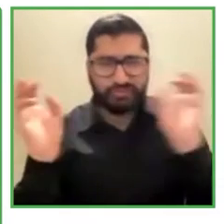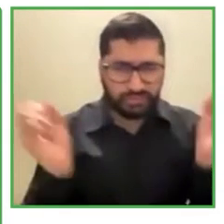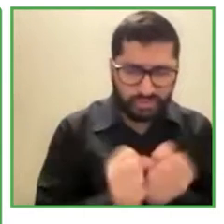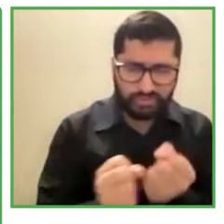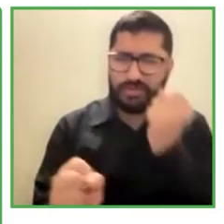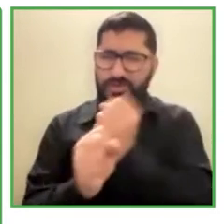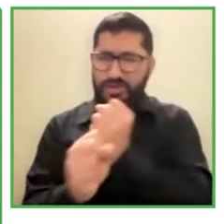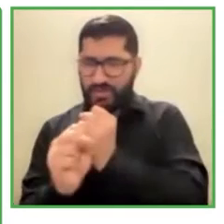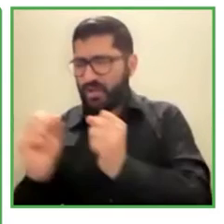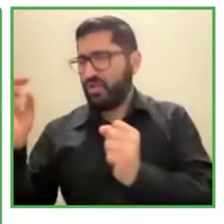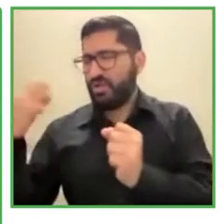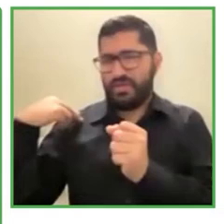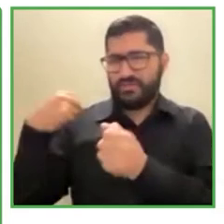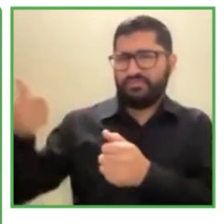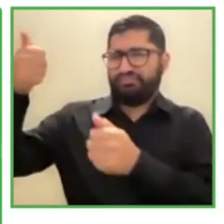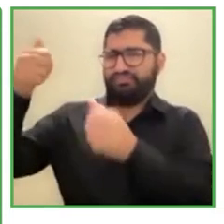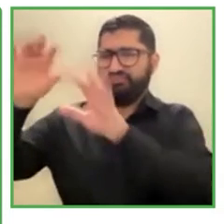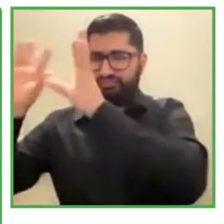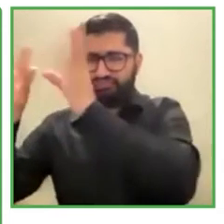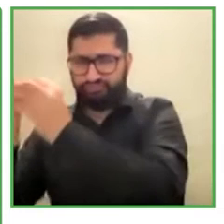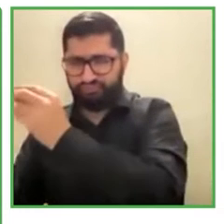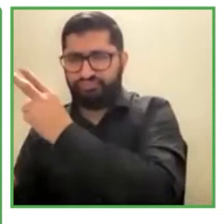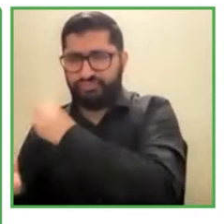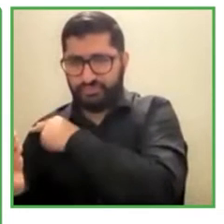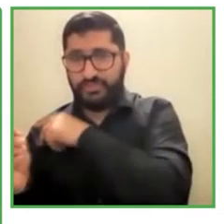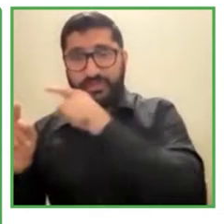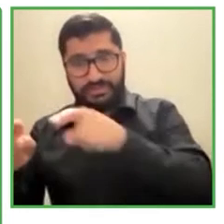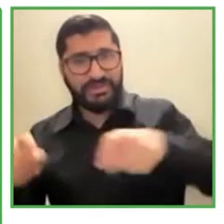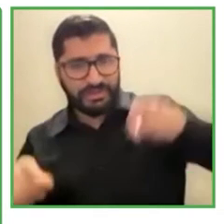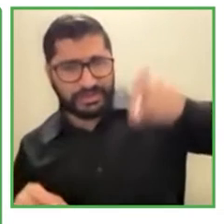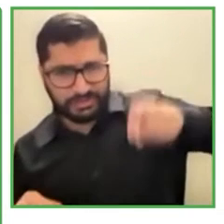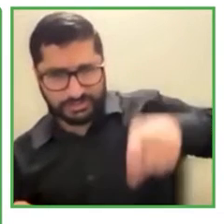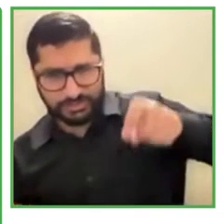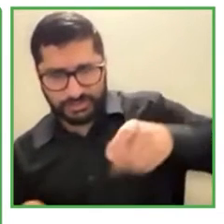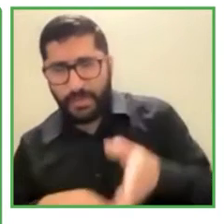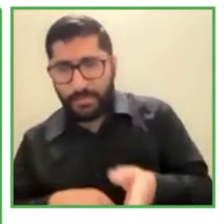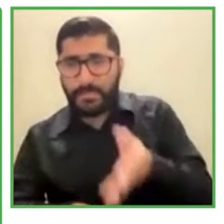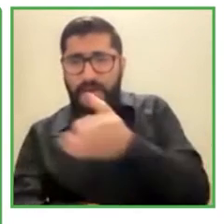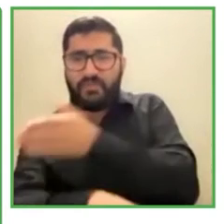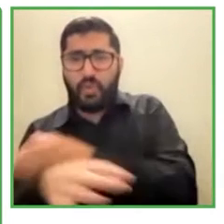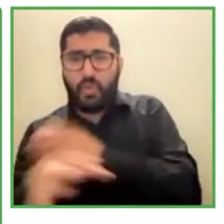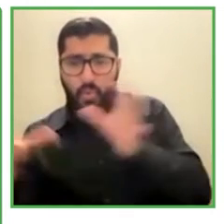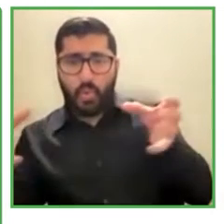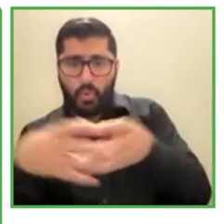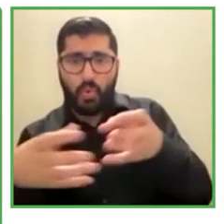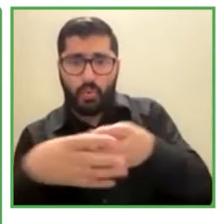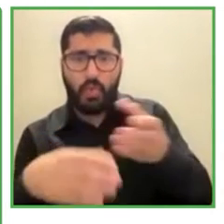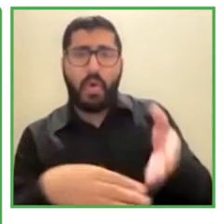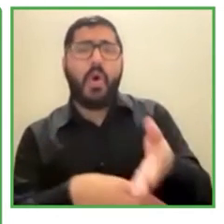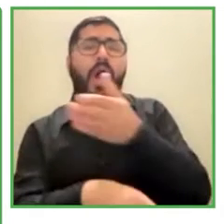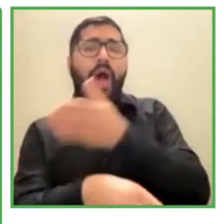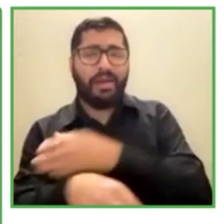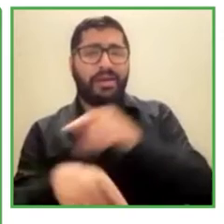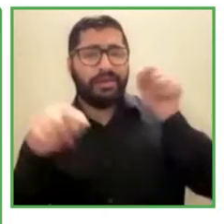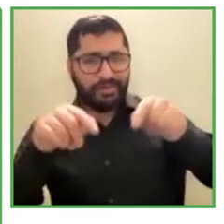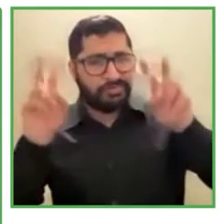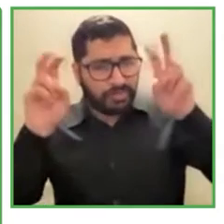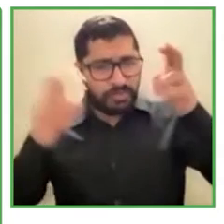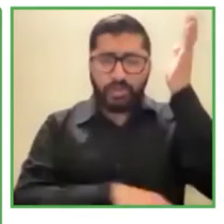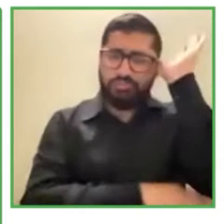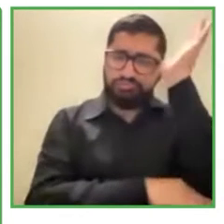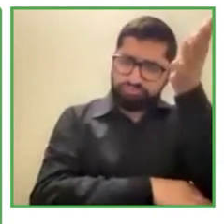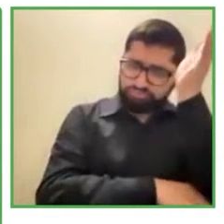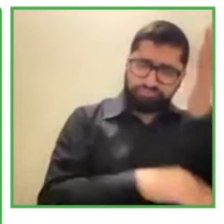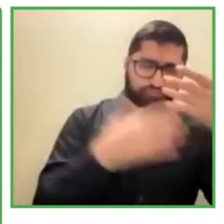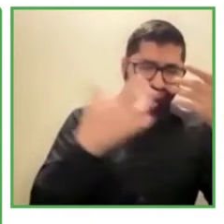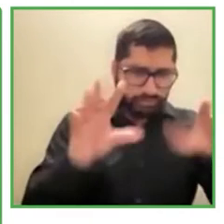sus equipos, que su personal tenga una capacitación para la inclusión, para entender la diferencia entre acomodar el